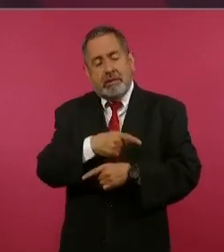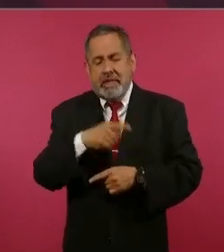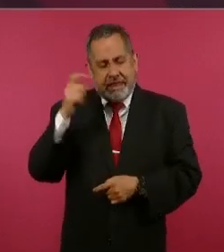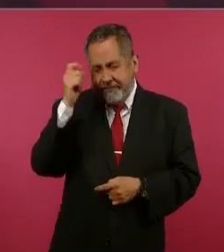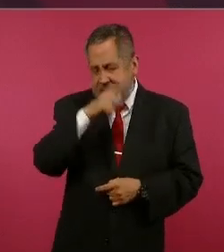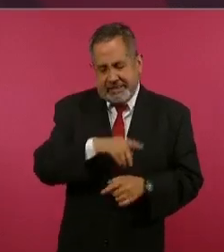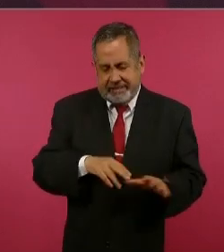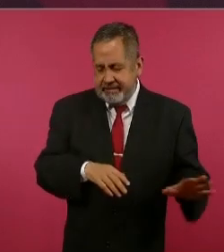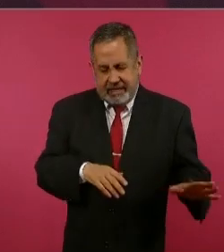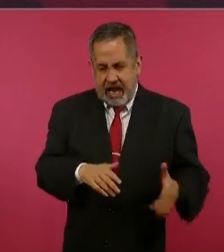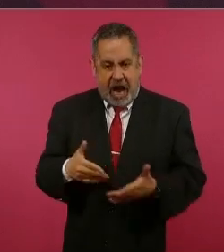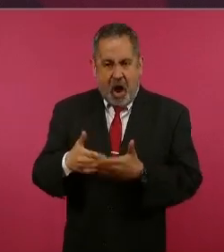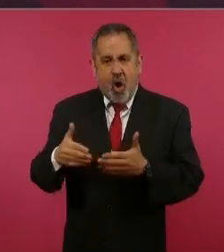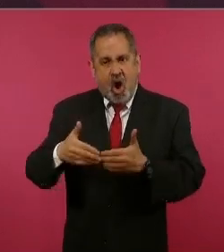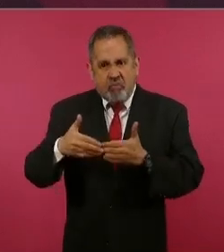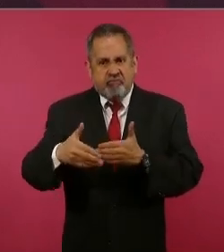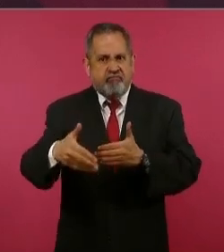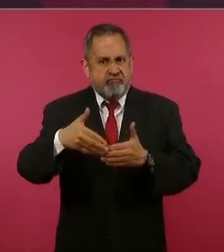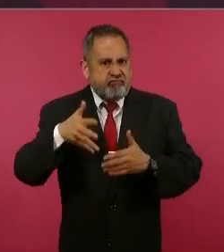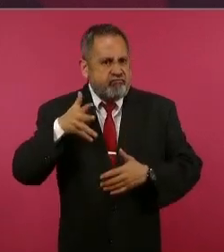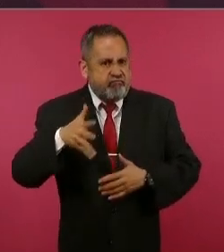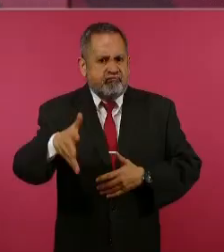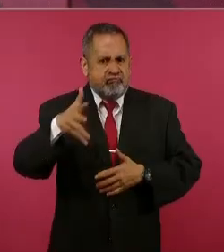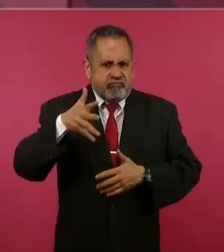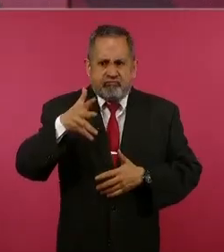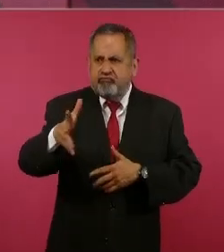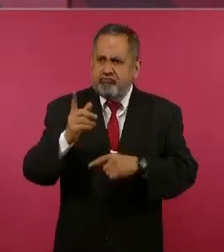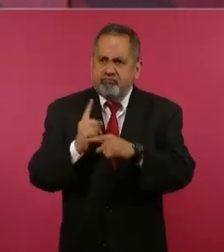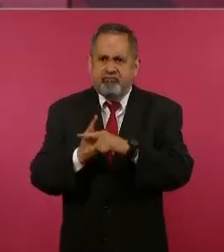a lo que se ha logrado.